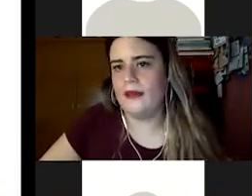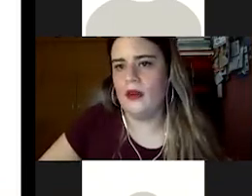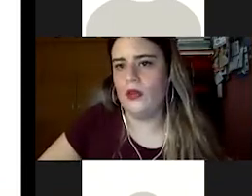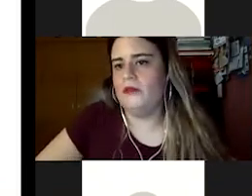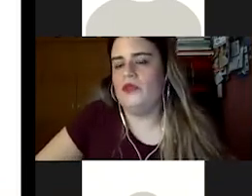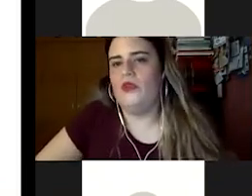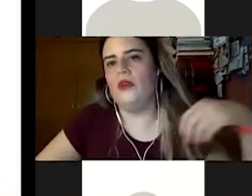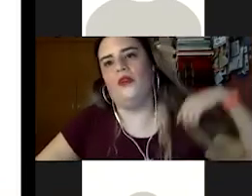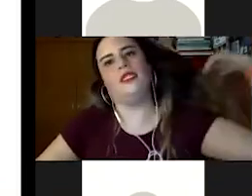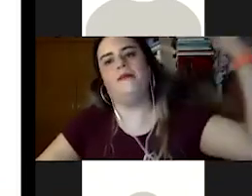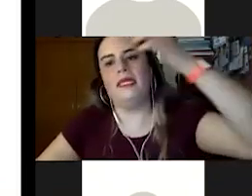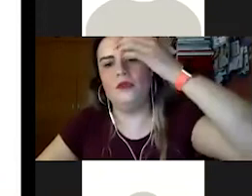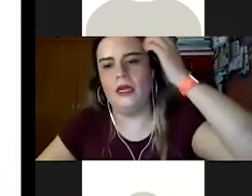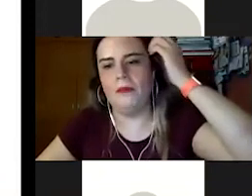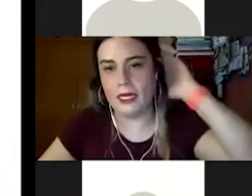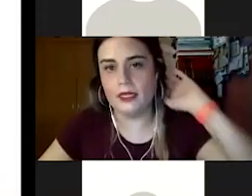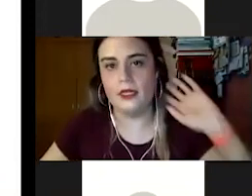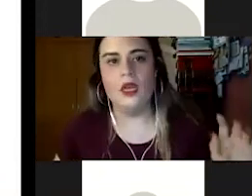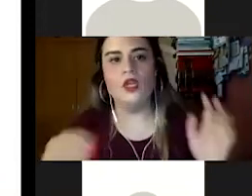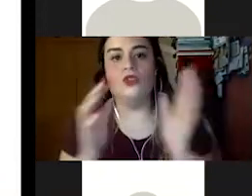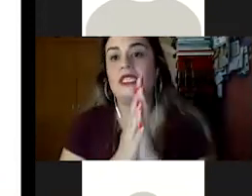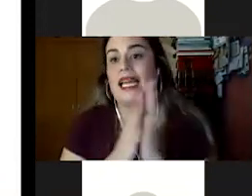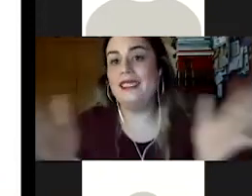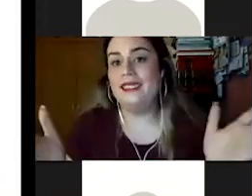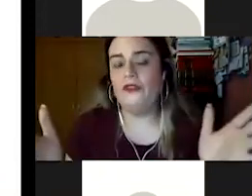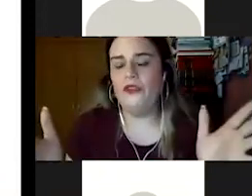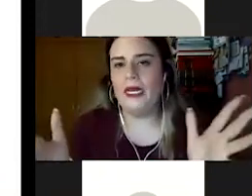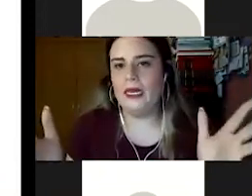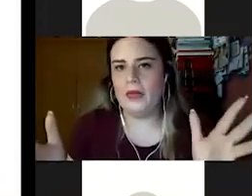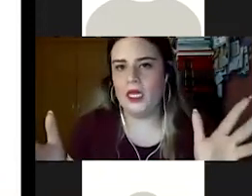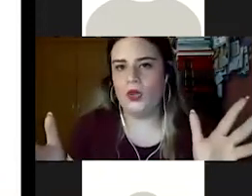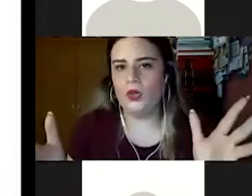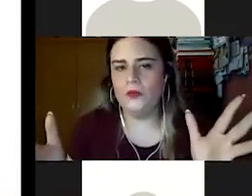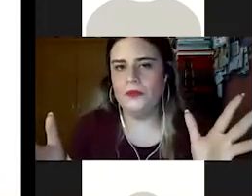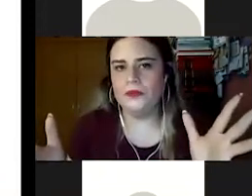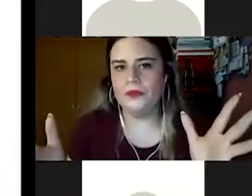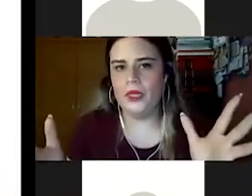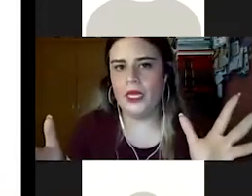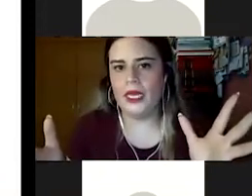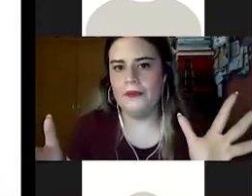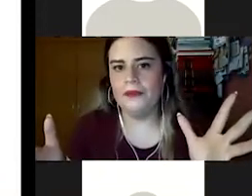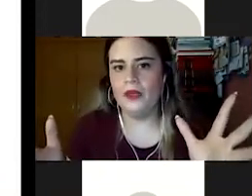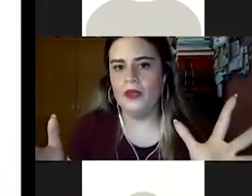está pasando en el país. Entonces, esta es la forma en la que México